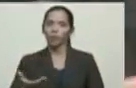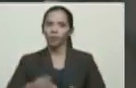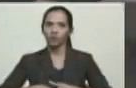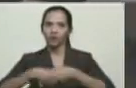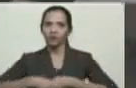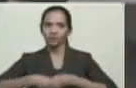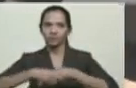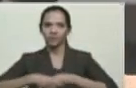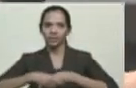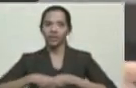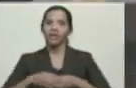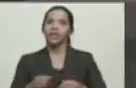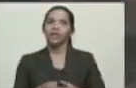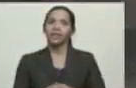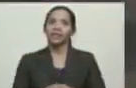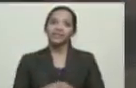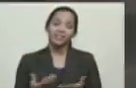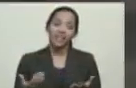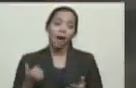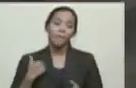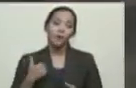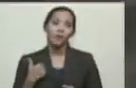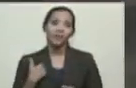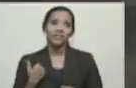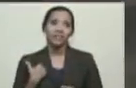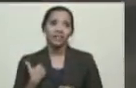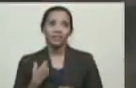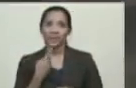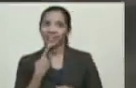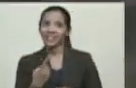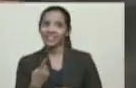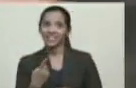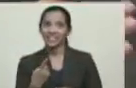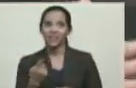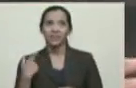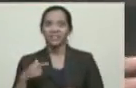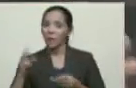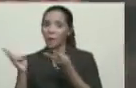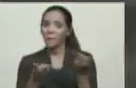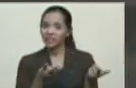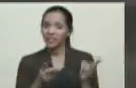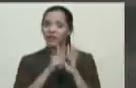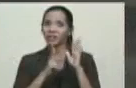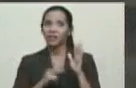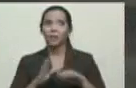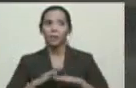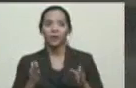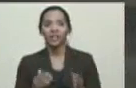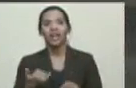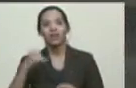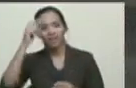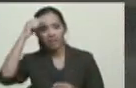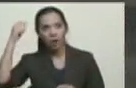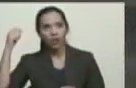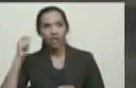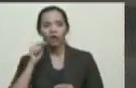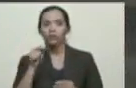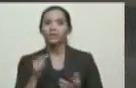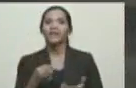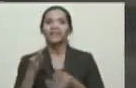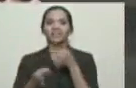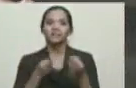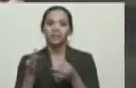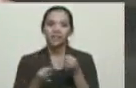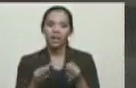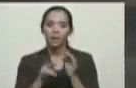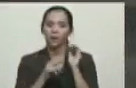mano. Gracias. Y aprovechar para decir que vamos a tener que invitarlo próximamente, porque hay una teoría que usted iba a exponer en el programa, pero